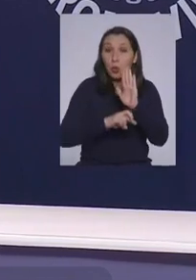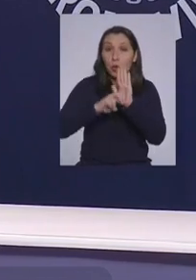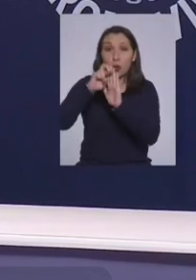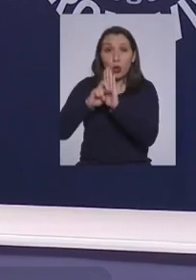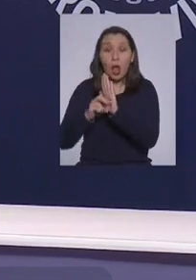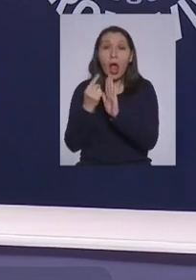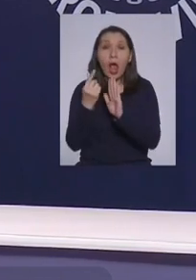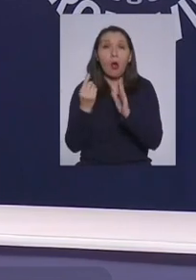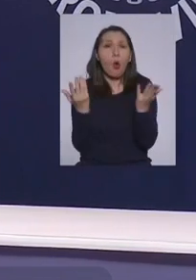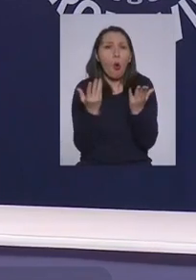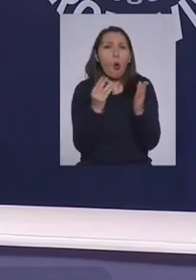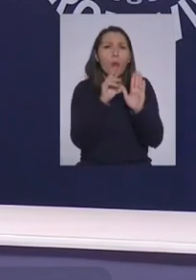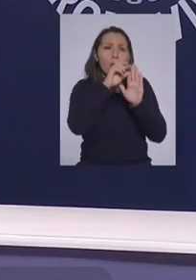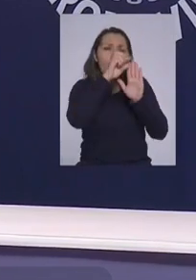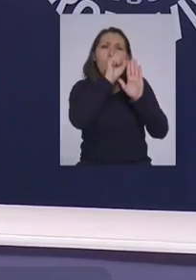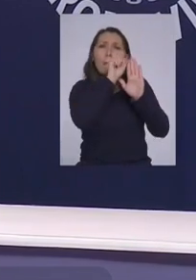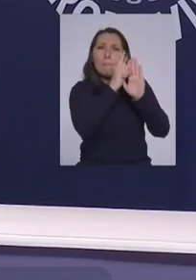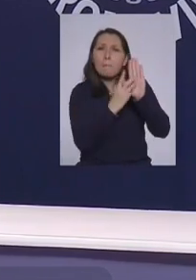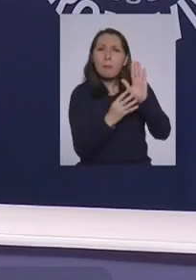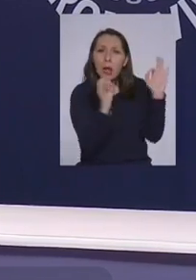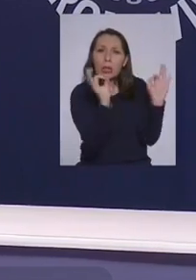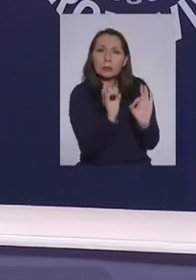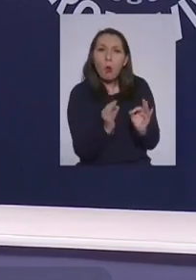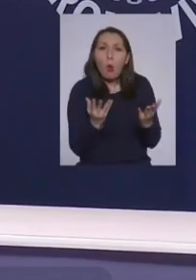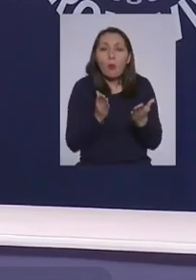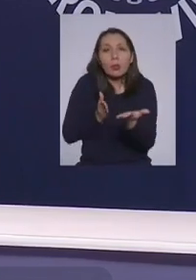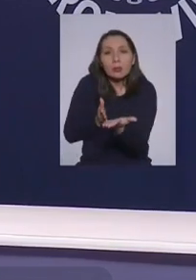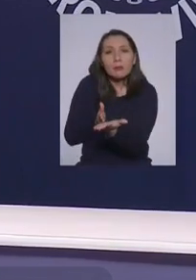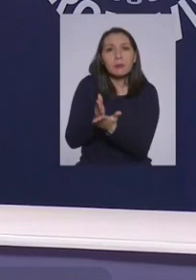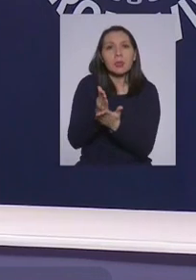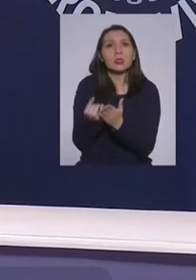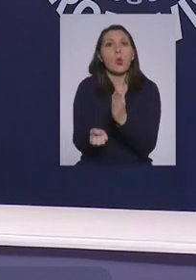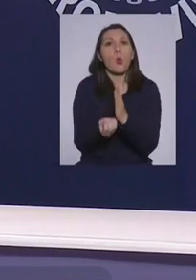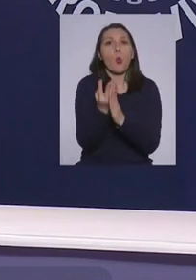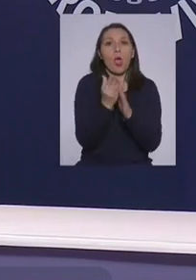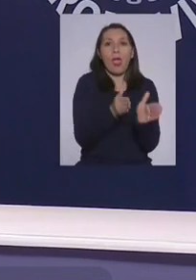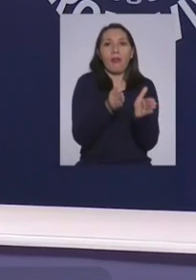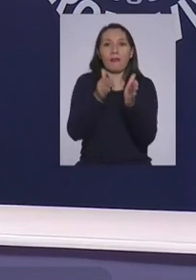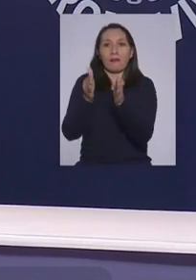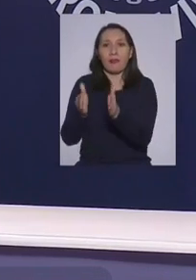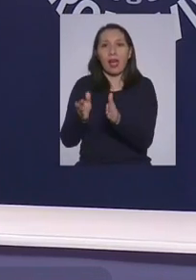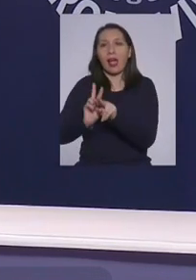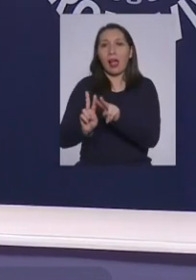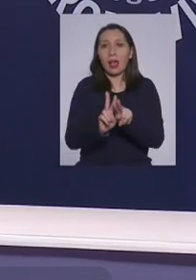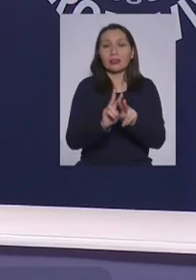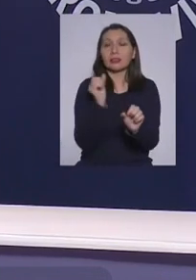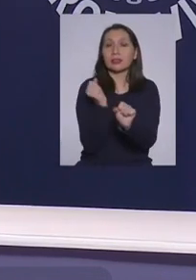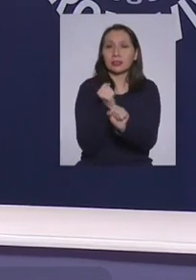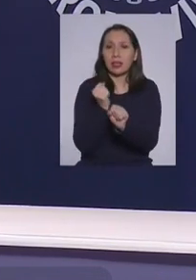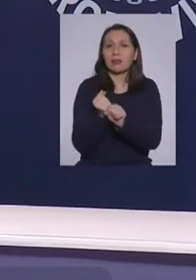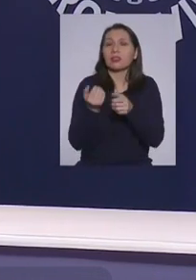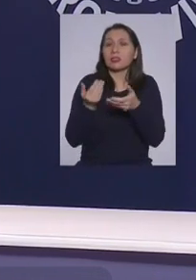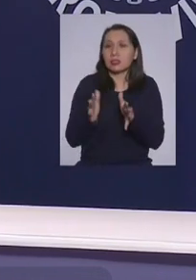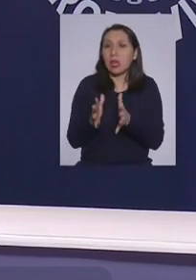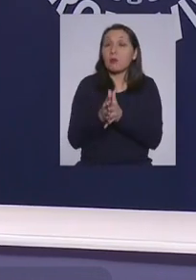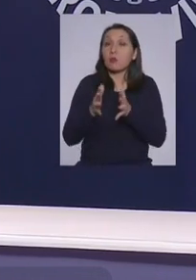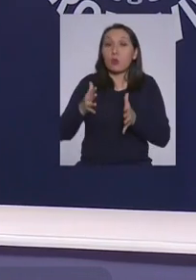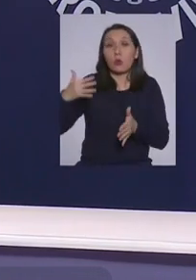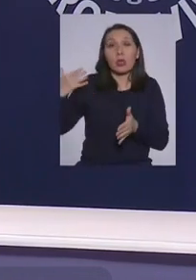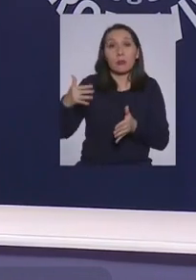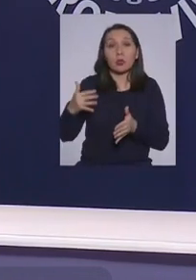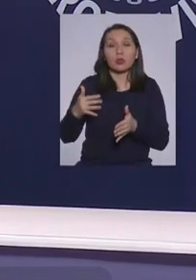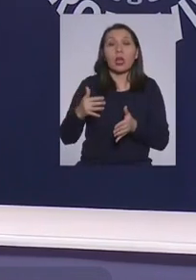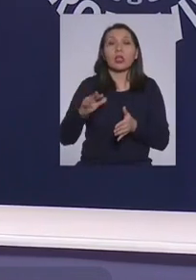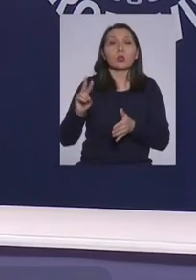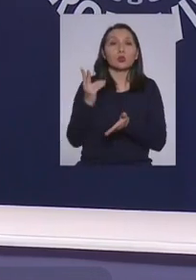cada uno de los protocolos para la implementación de esta nueva etapa, los ha trabajado de una manera muy